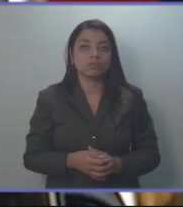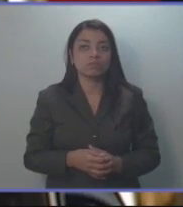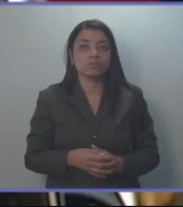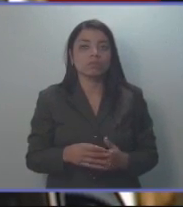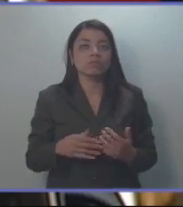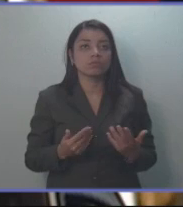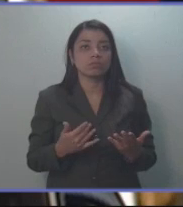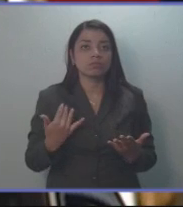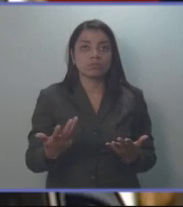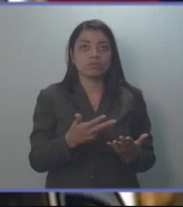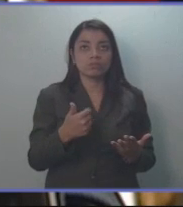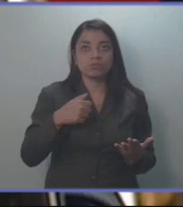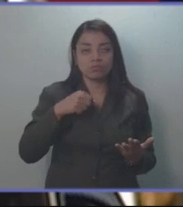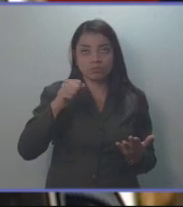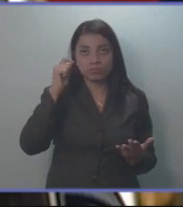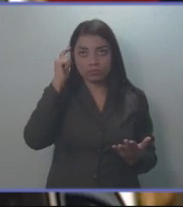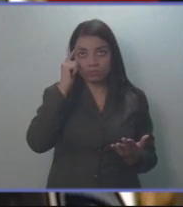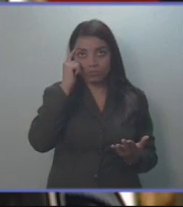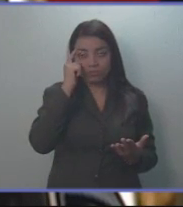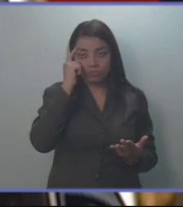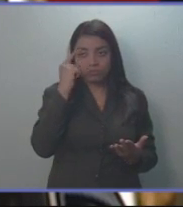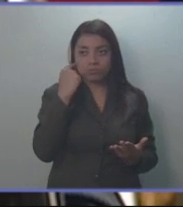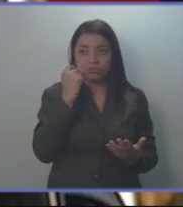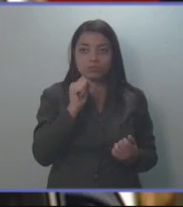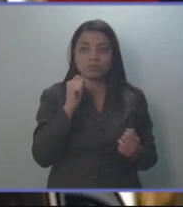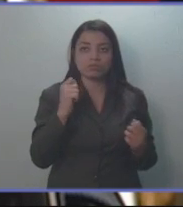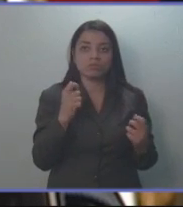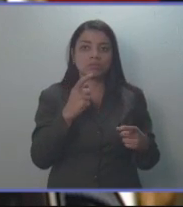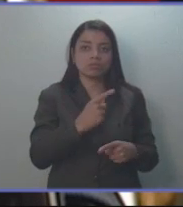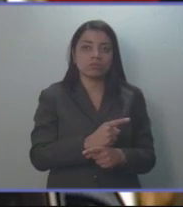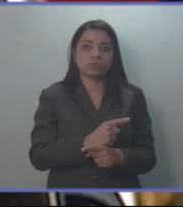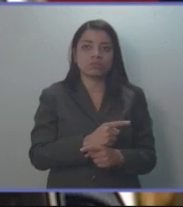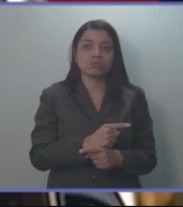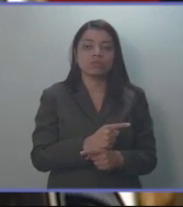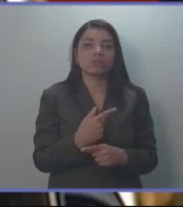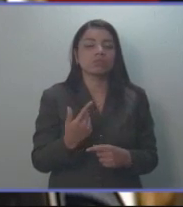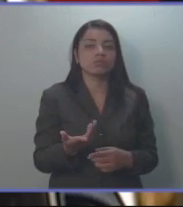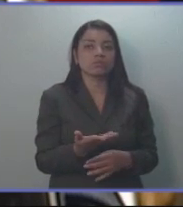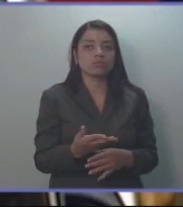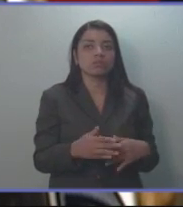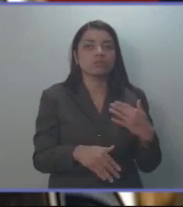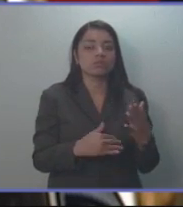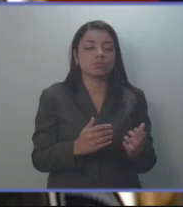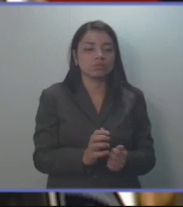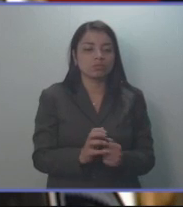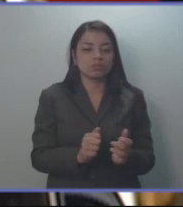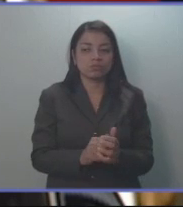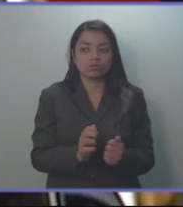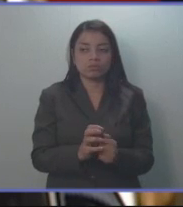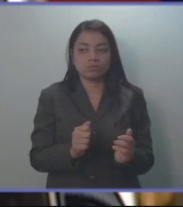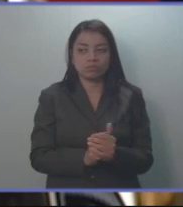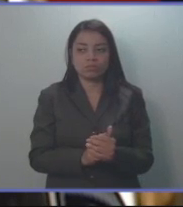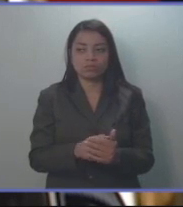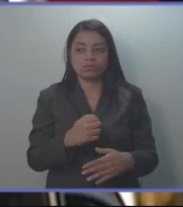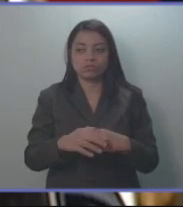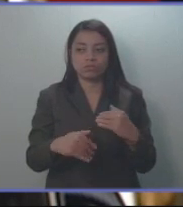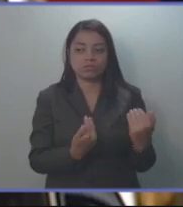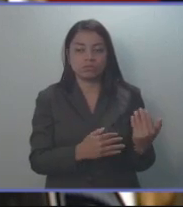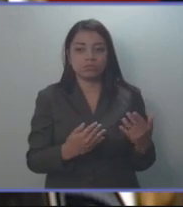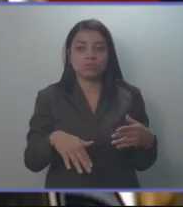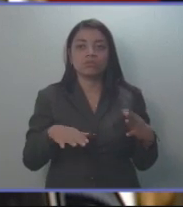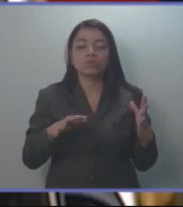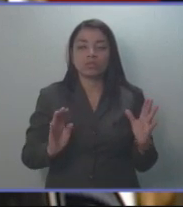Y consideramos que era conveniente que, debido a la gravedad del caso,